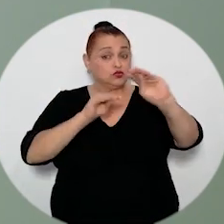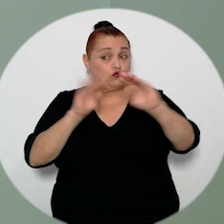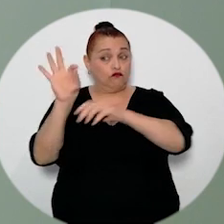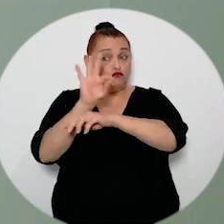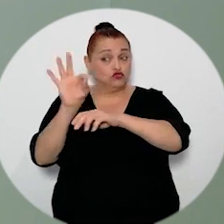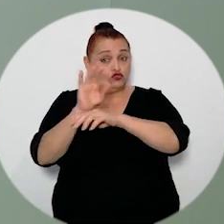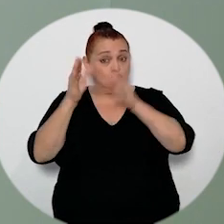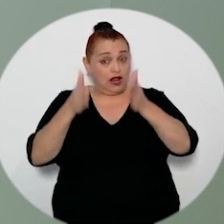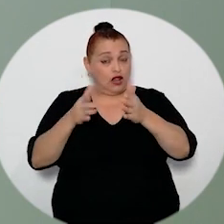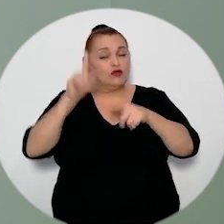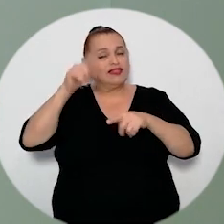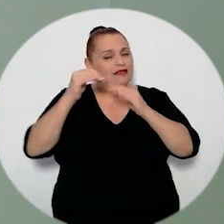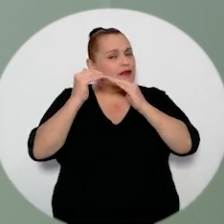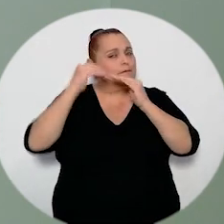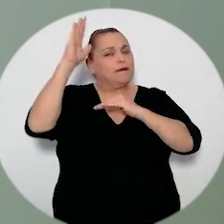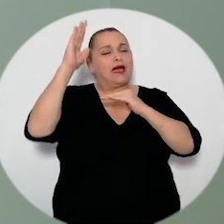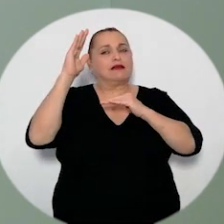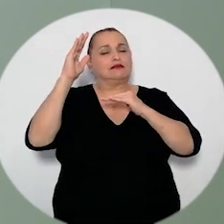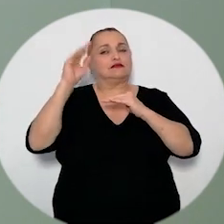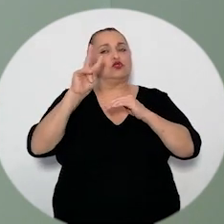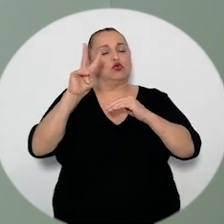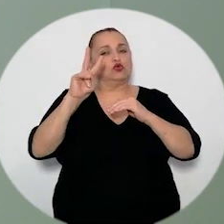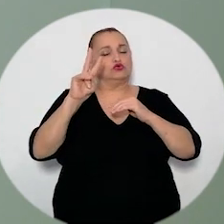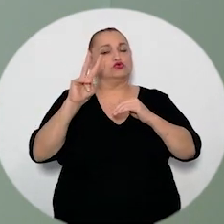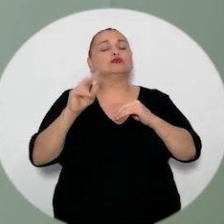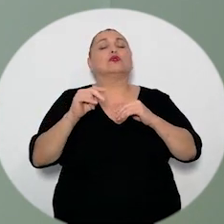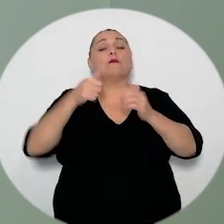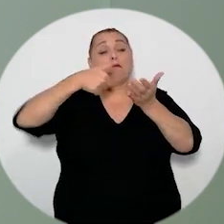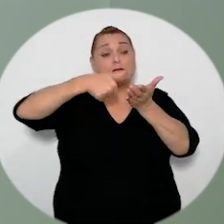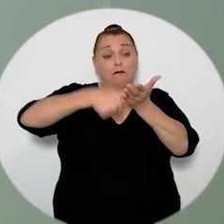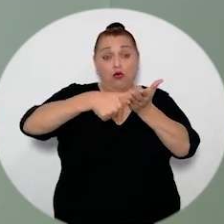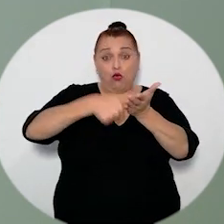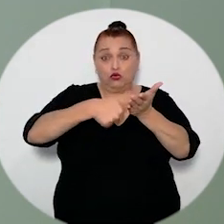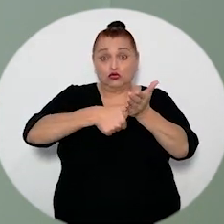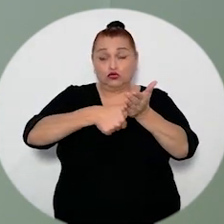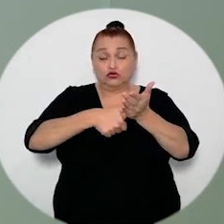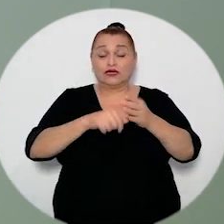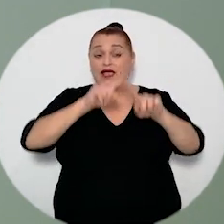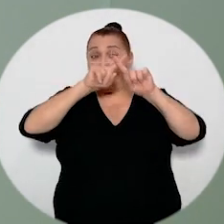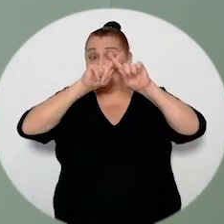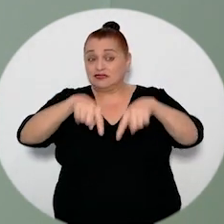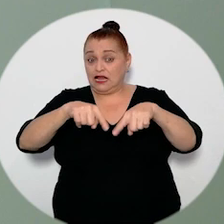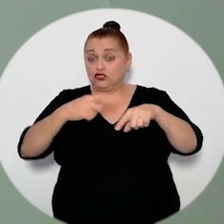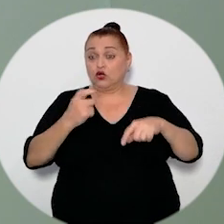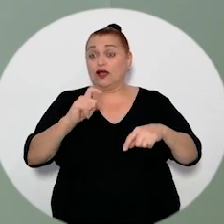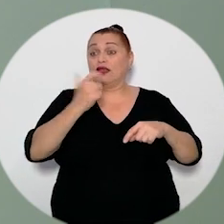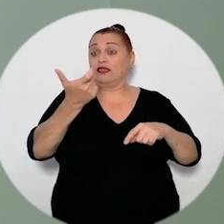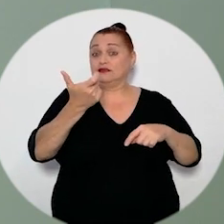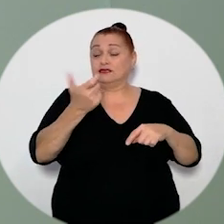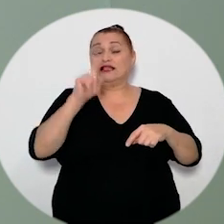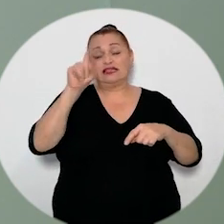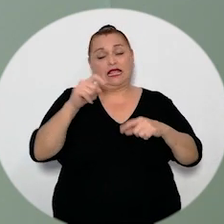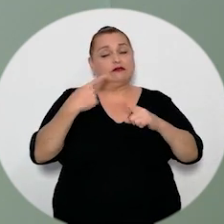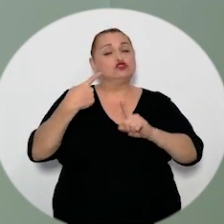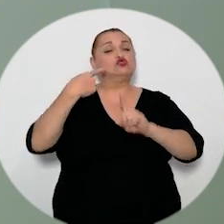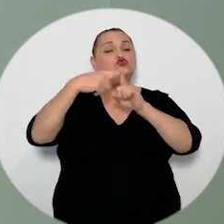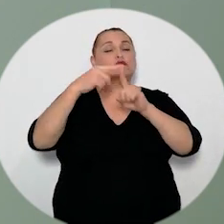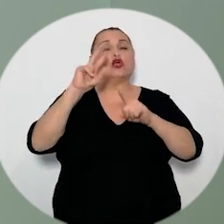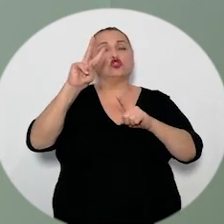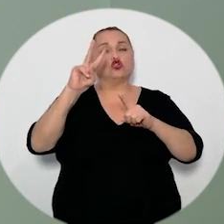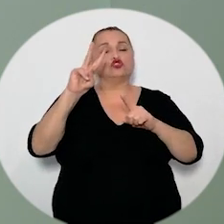destitución del funcionario debe superar 2 umbrales. Los votos en favor de la cancelación de la credencial deben sumar al